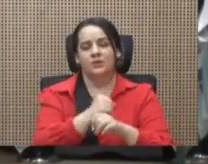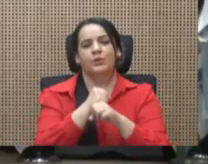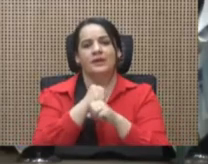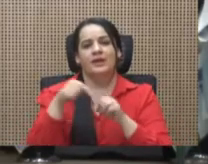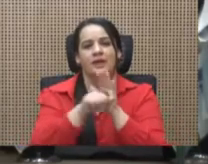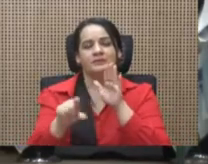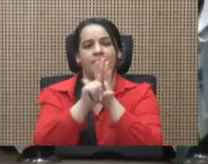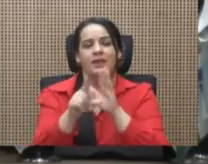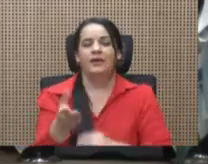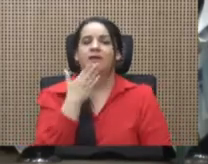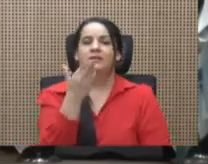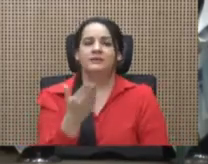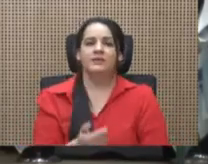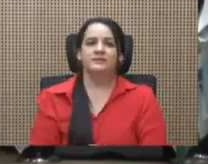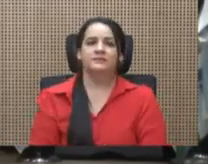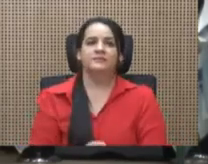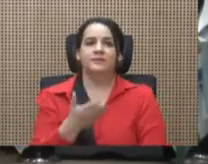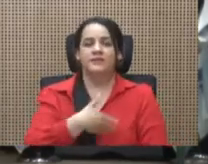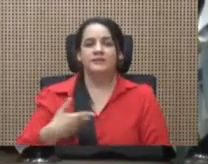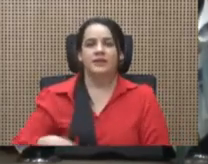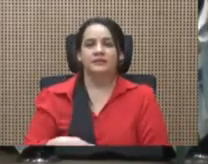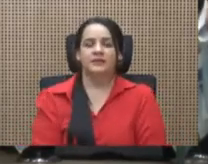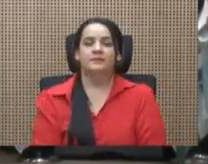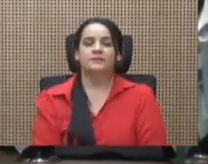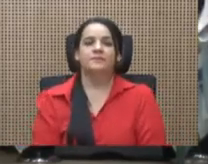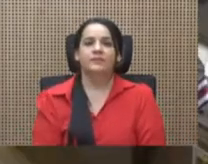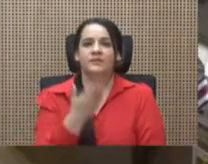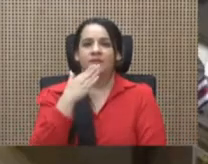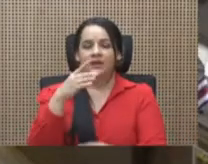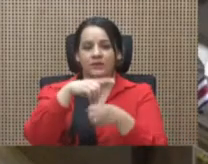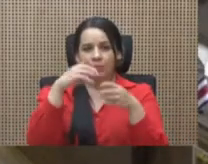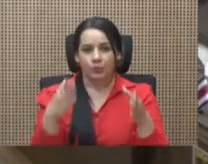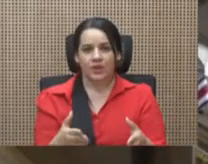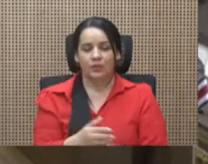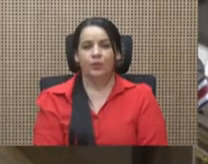Congreso. Muchas gracias, presidente. Gracias, diputado.